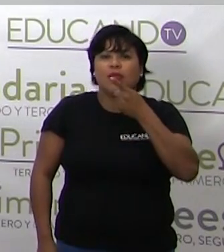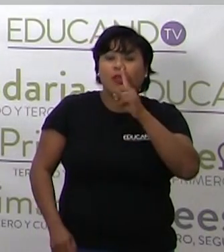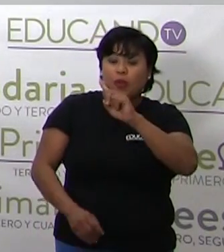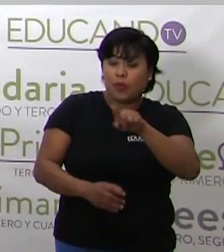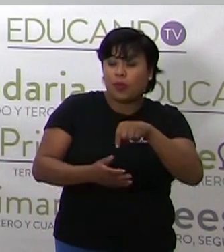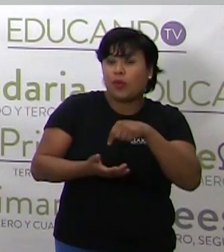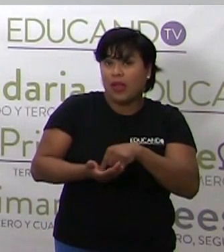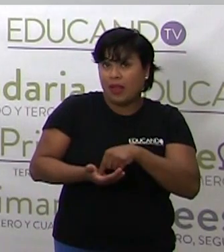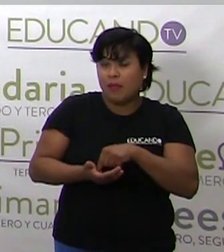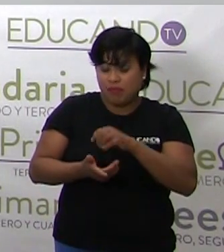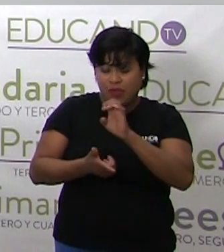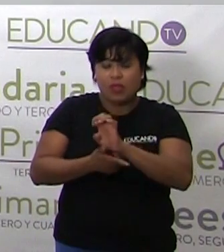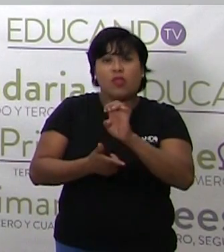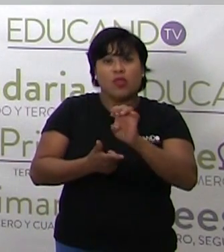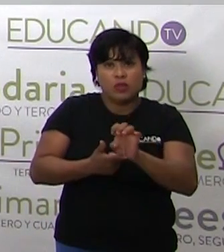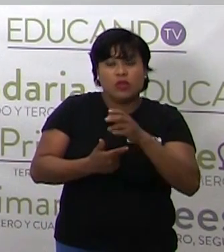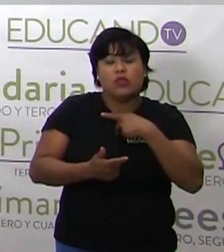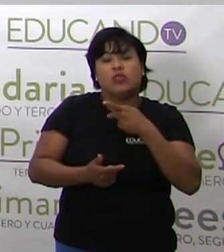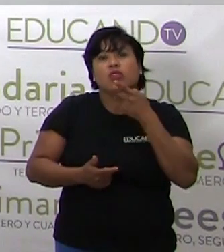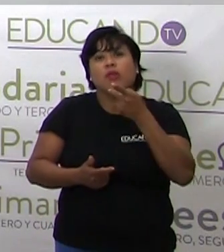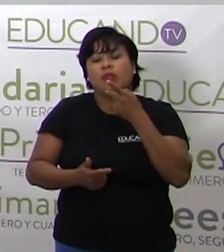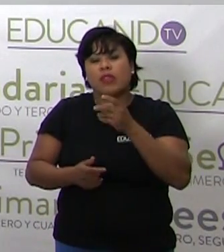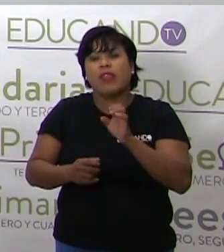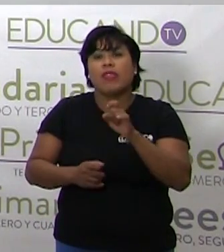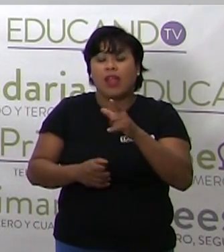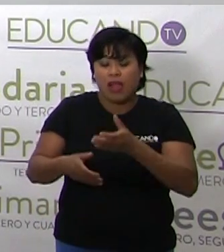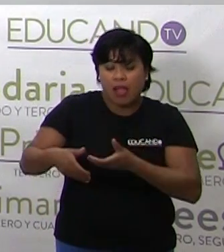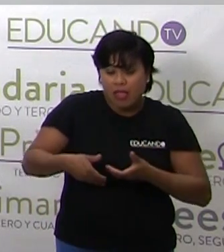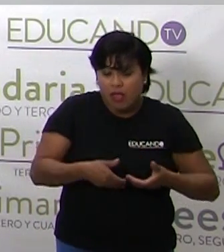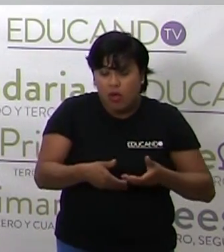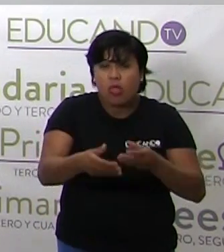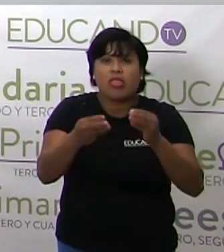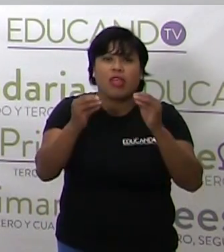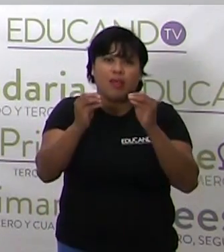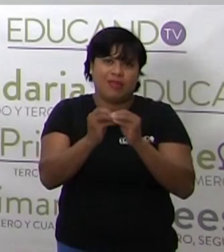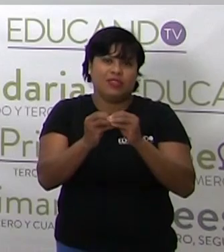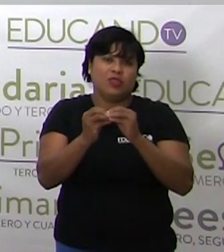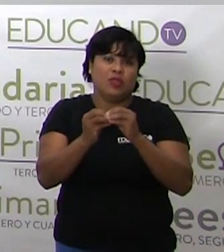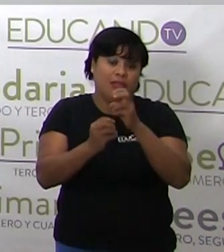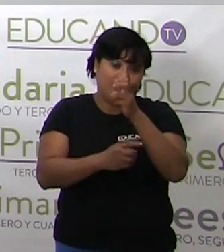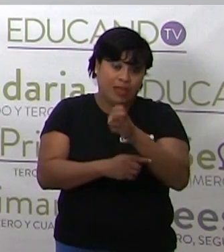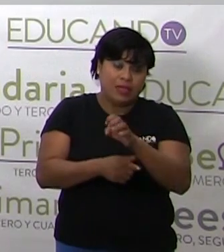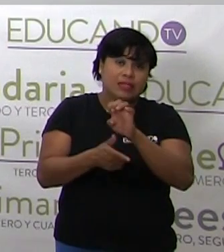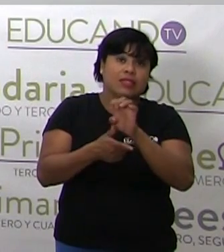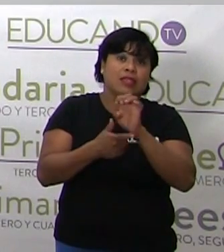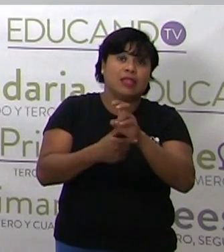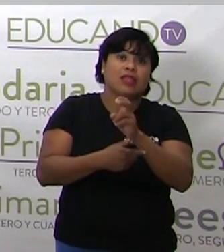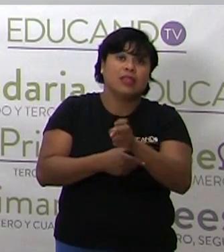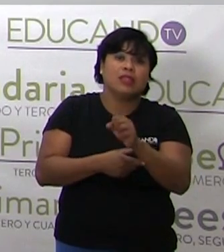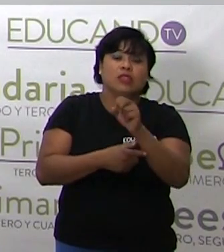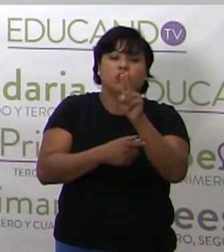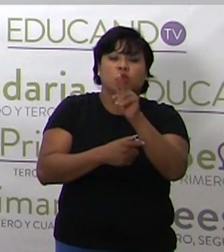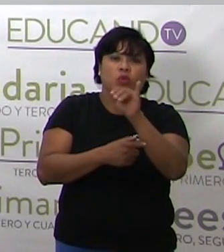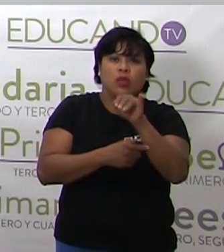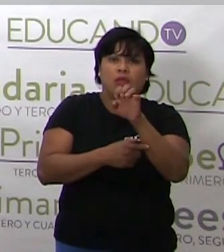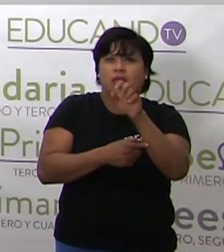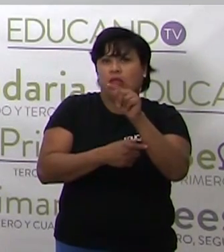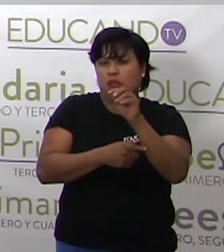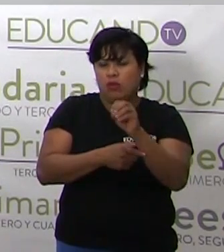lugar. Entonces, estoy hablando del Callejón del Beso. Este entonces es el